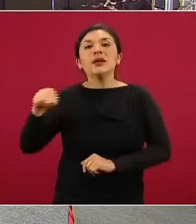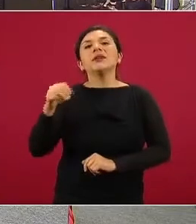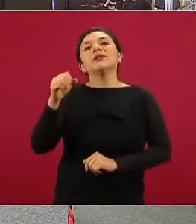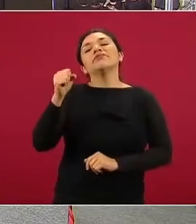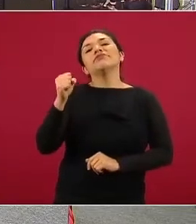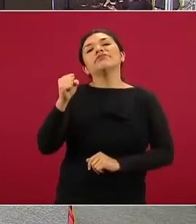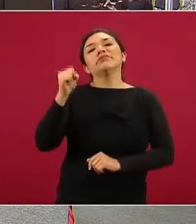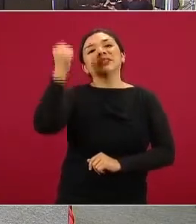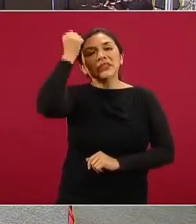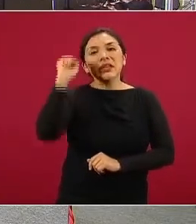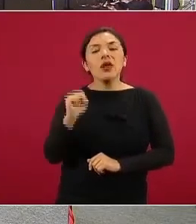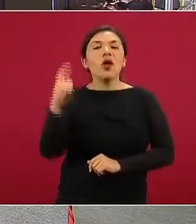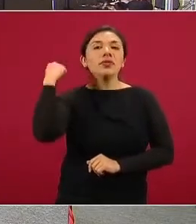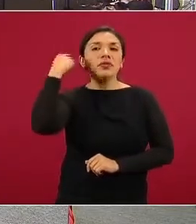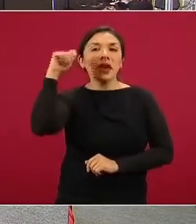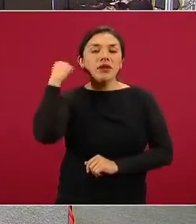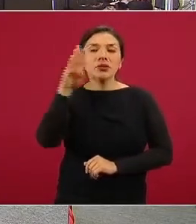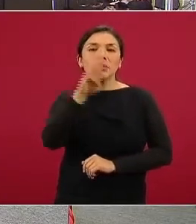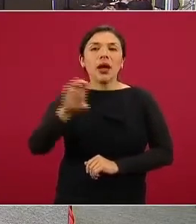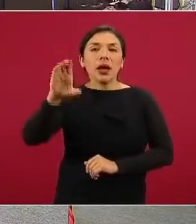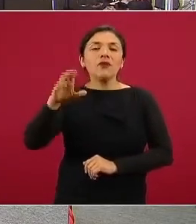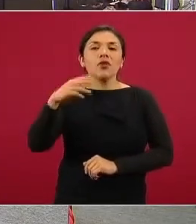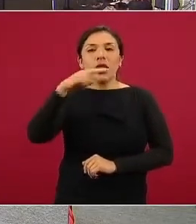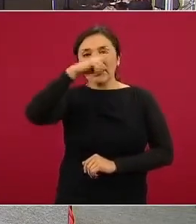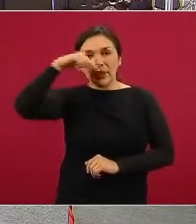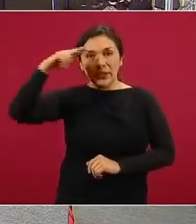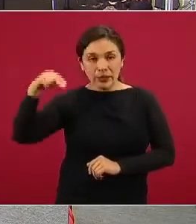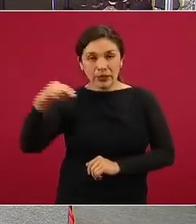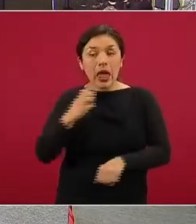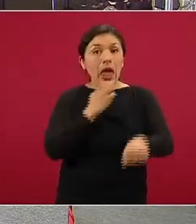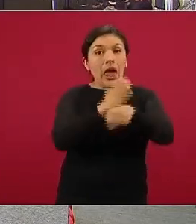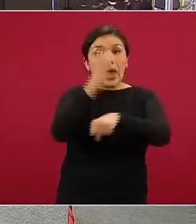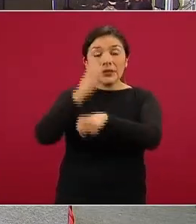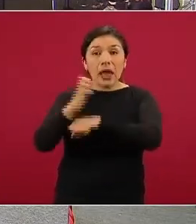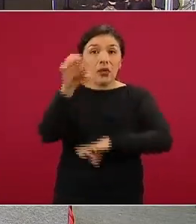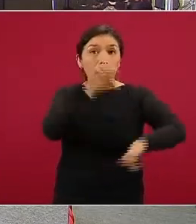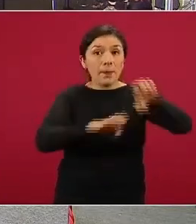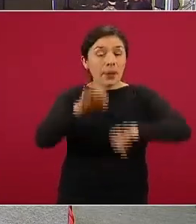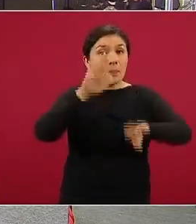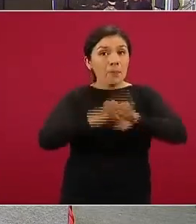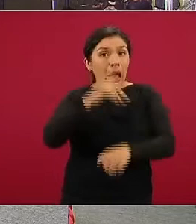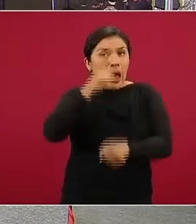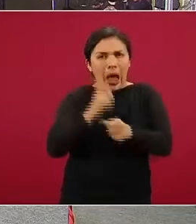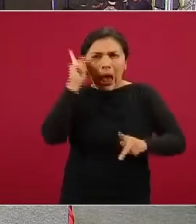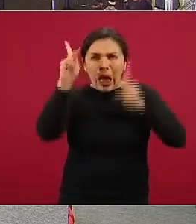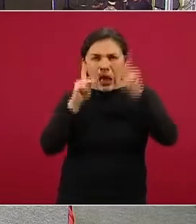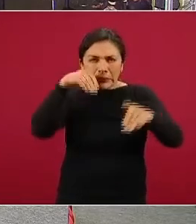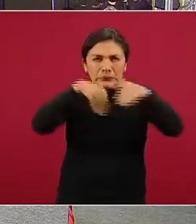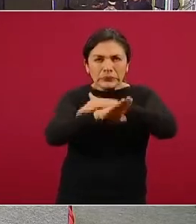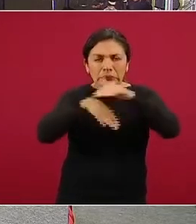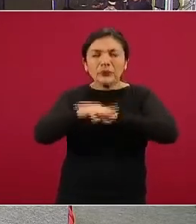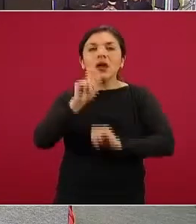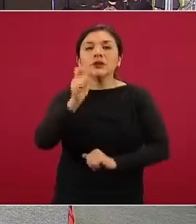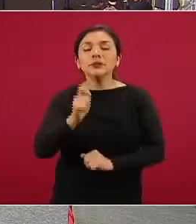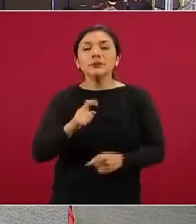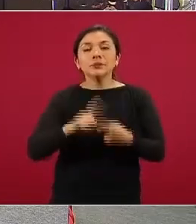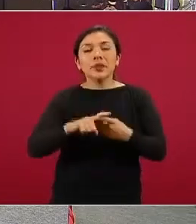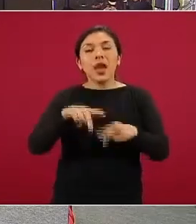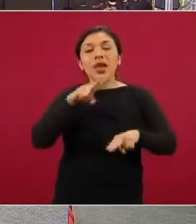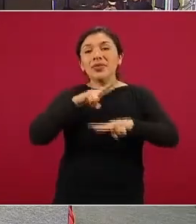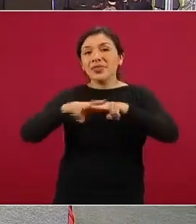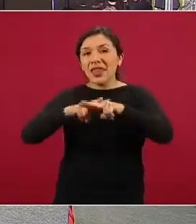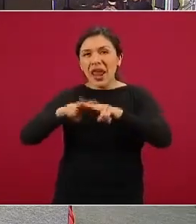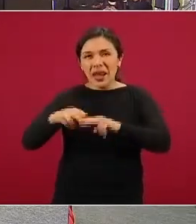Tabasco, Baja California y Nayarit. Y los estados y las empresas más visitadas fueron el Tren